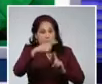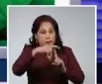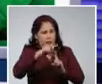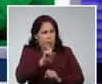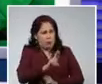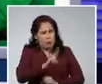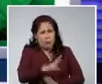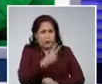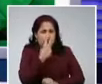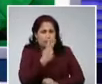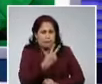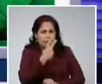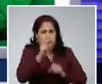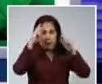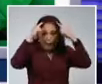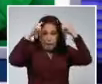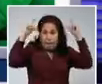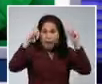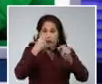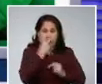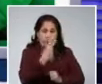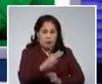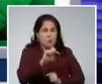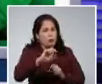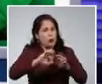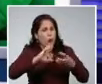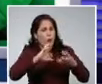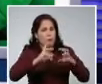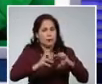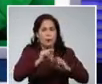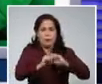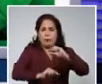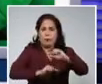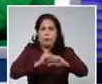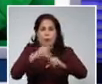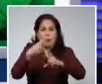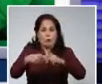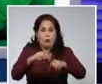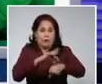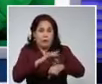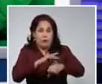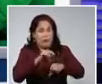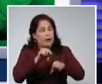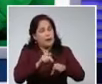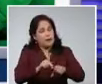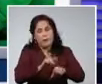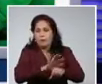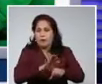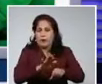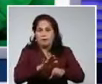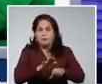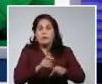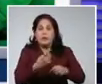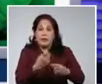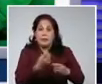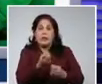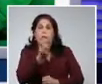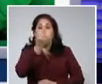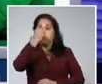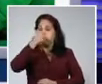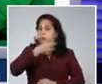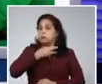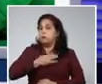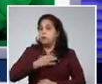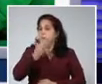intensiva, por las complicaciones que presentó, fue en un momento determinado necesario intubarlo y